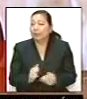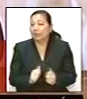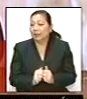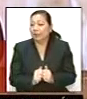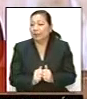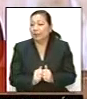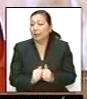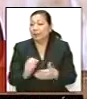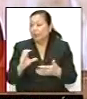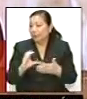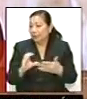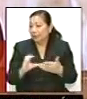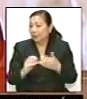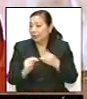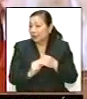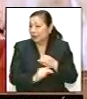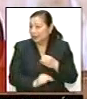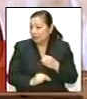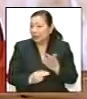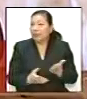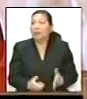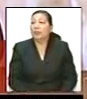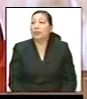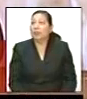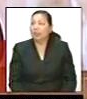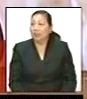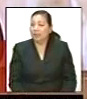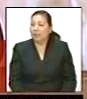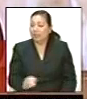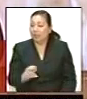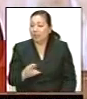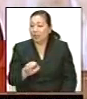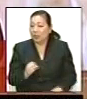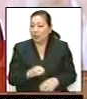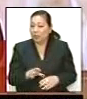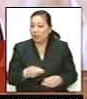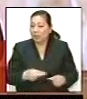los capítulos nacionales del